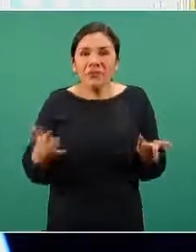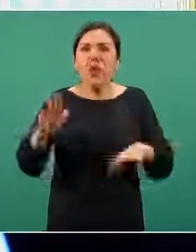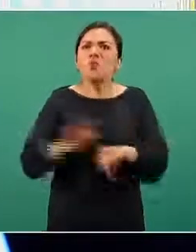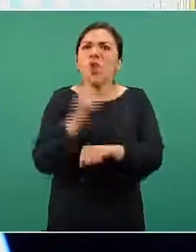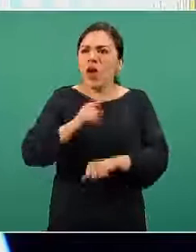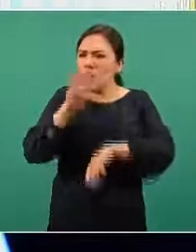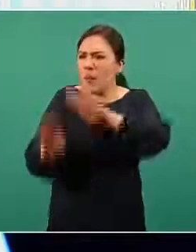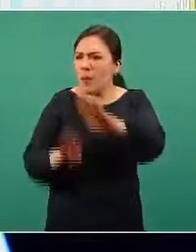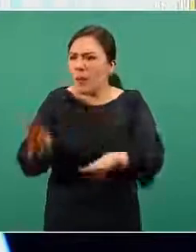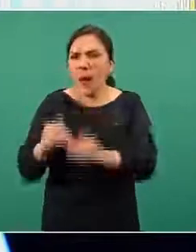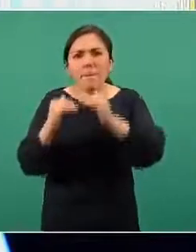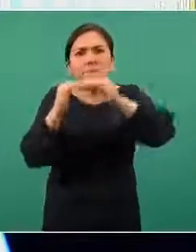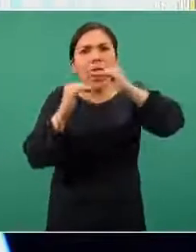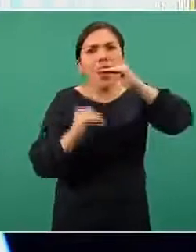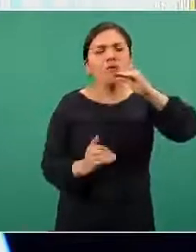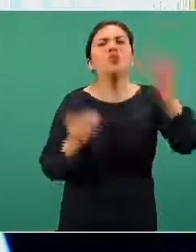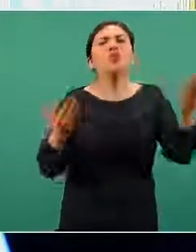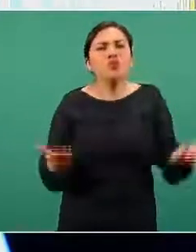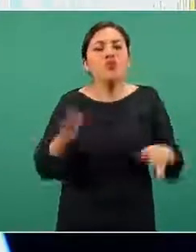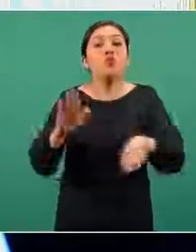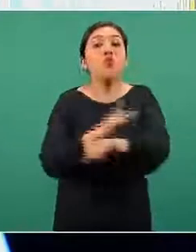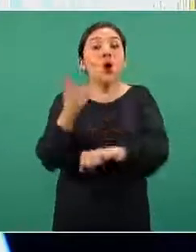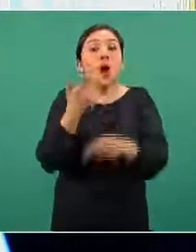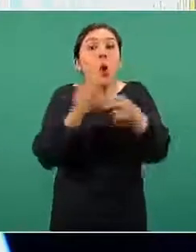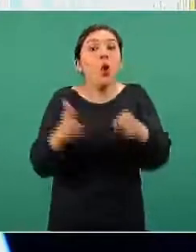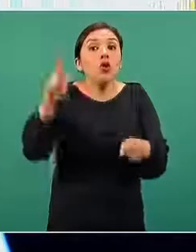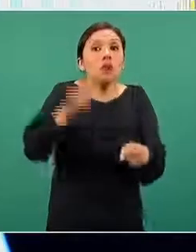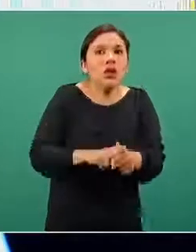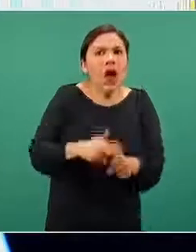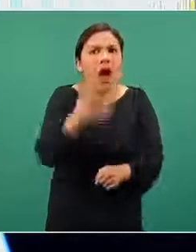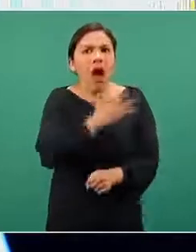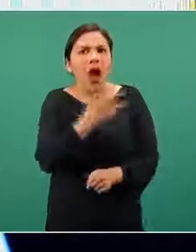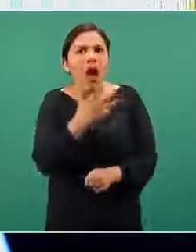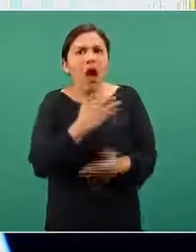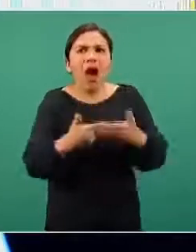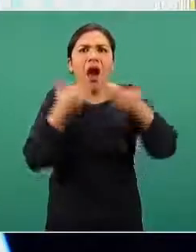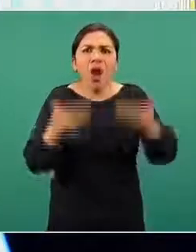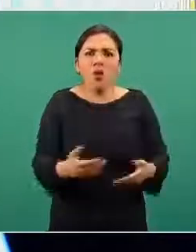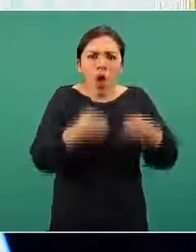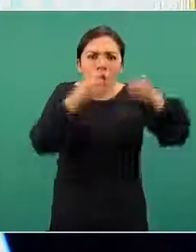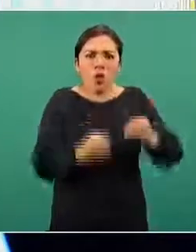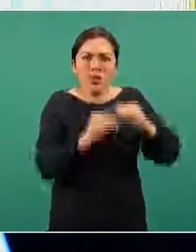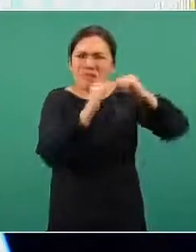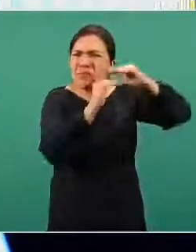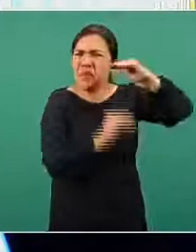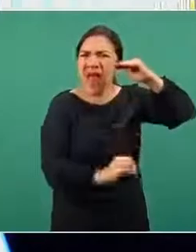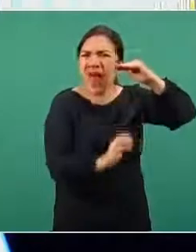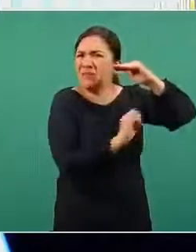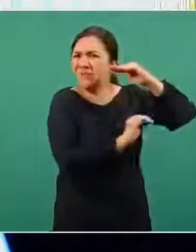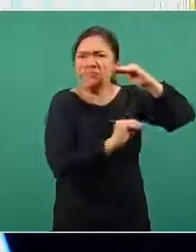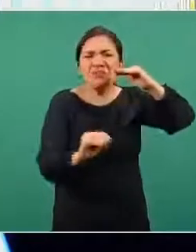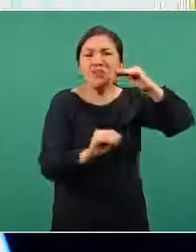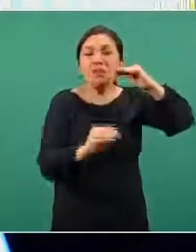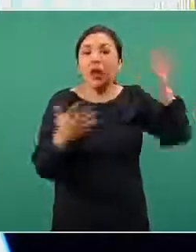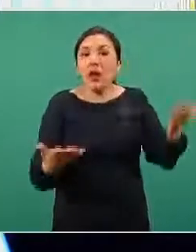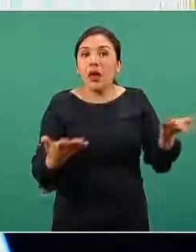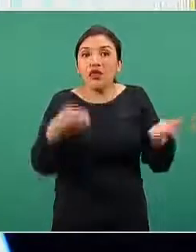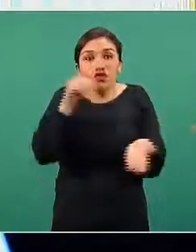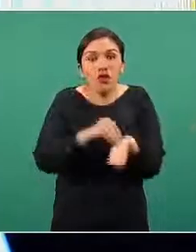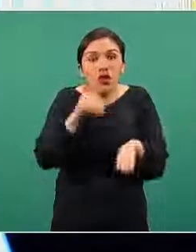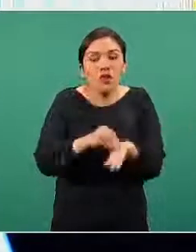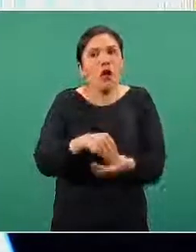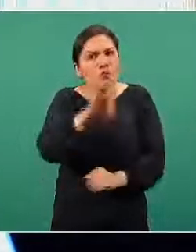mortalidad bajó, por qué los hospitales tienen una ocupación mínima y todavía